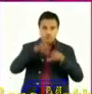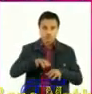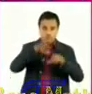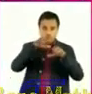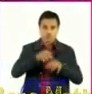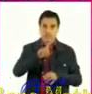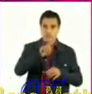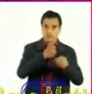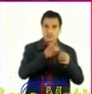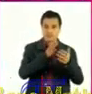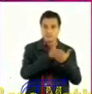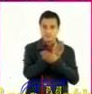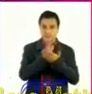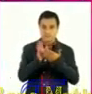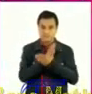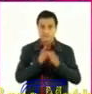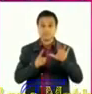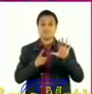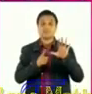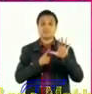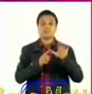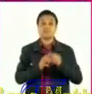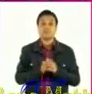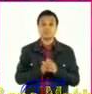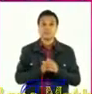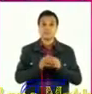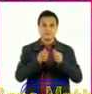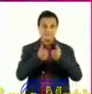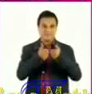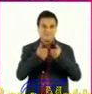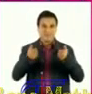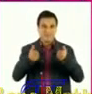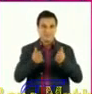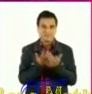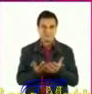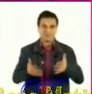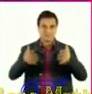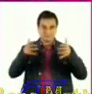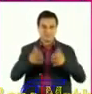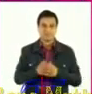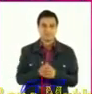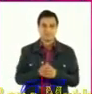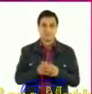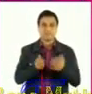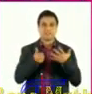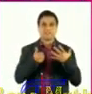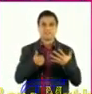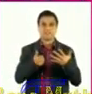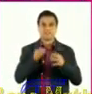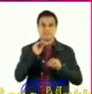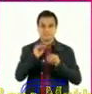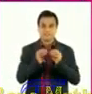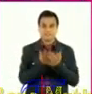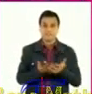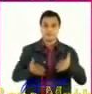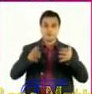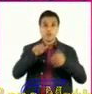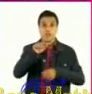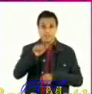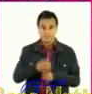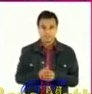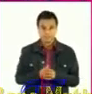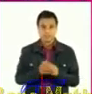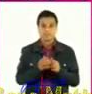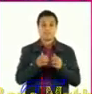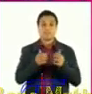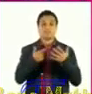5. Elaborar el separador de primeras lluvias. 6. Elaborar el filtro A. 7. Elaborar el